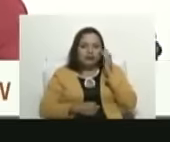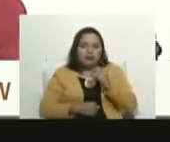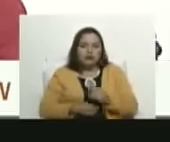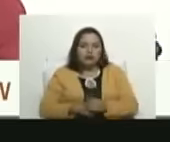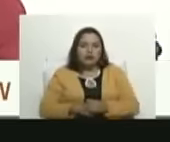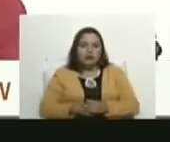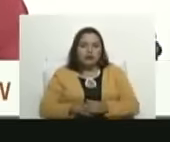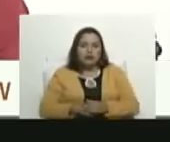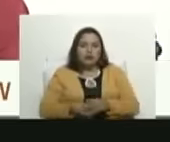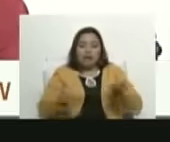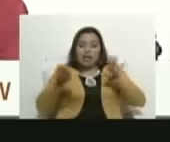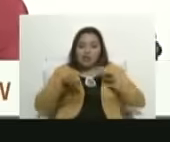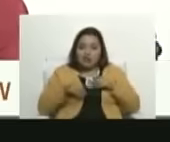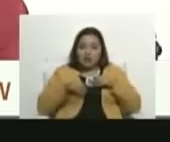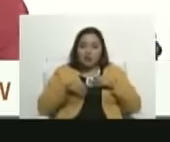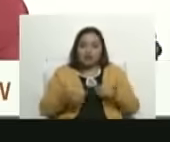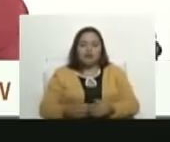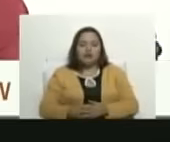Para asumirlo.